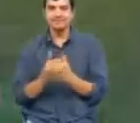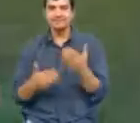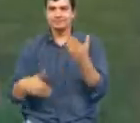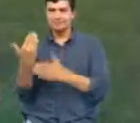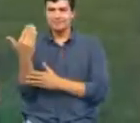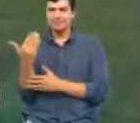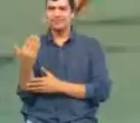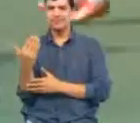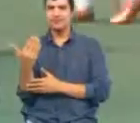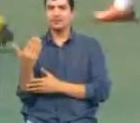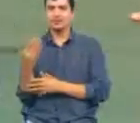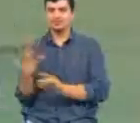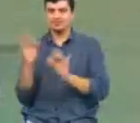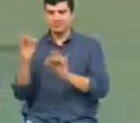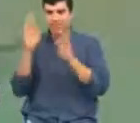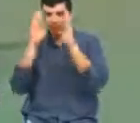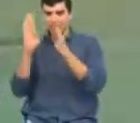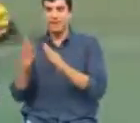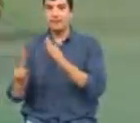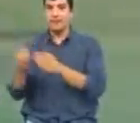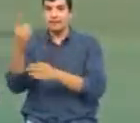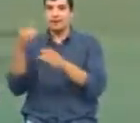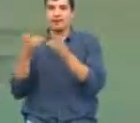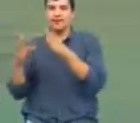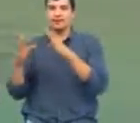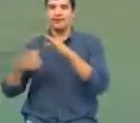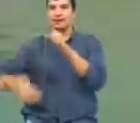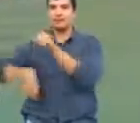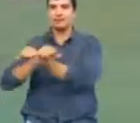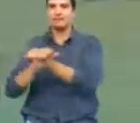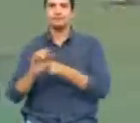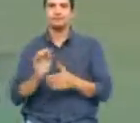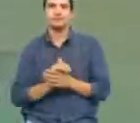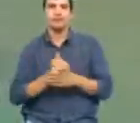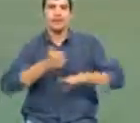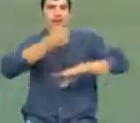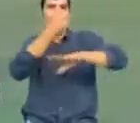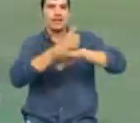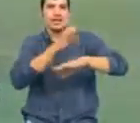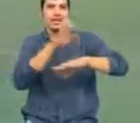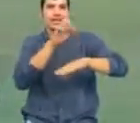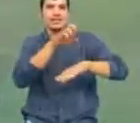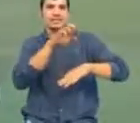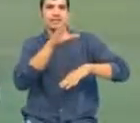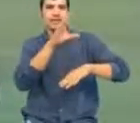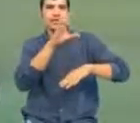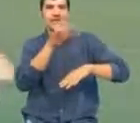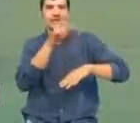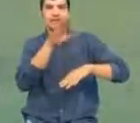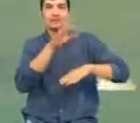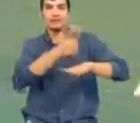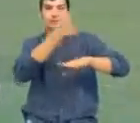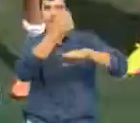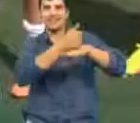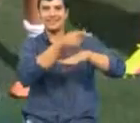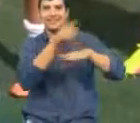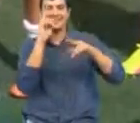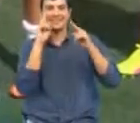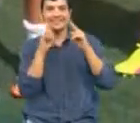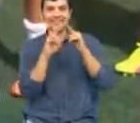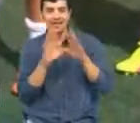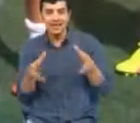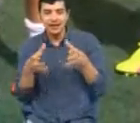con pie derecho en el primer partido las veo puertas dirigidas por expender alexander uribe un conocedor del fútbol femenino santandereano quien arma un equipo